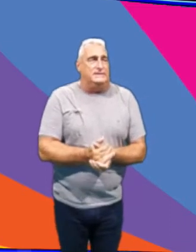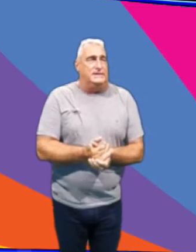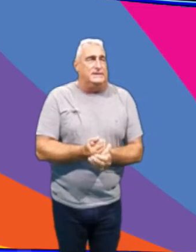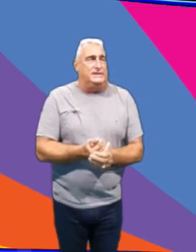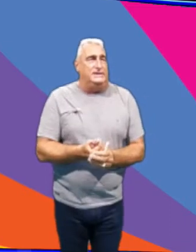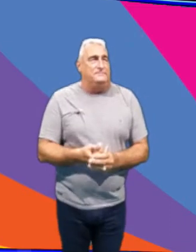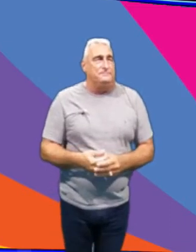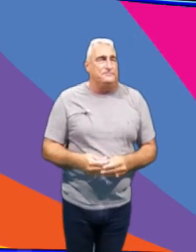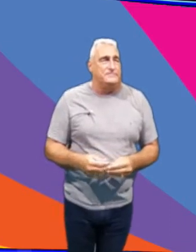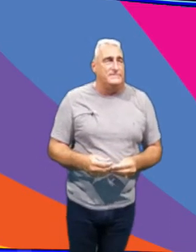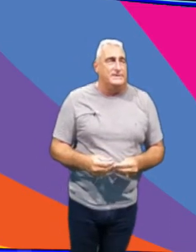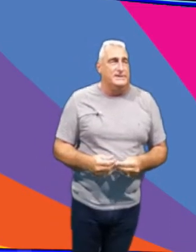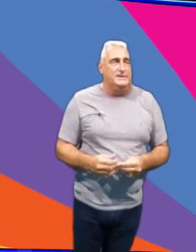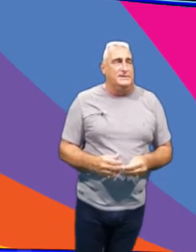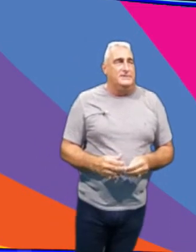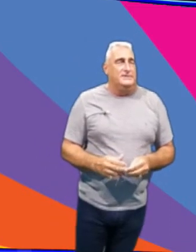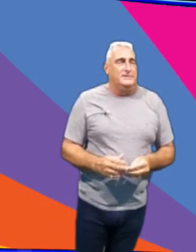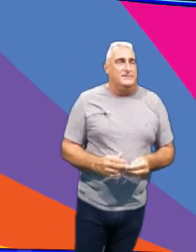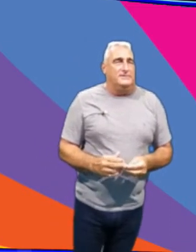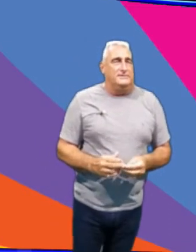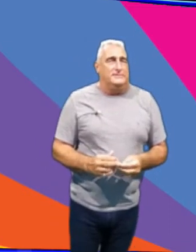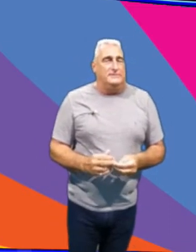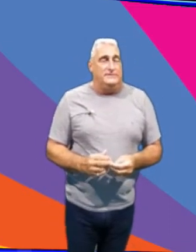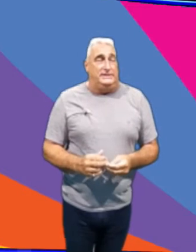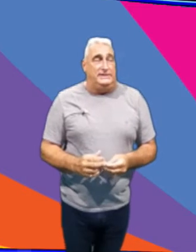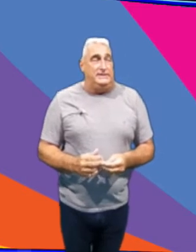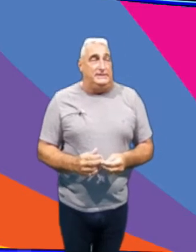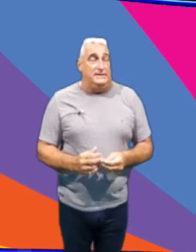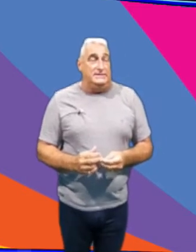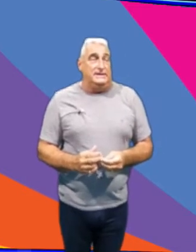hace que me pasaba el avión? Ricardo Laporta.